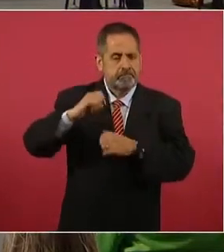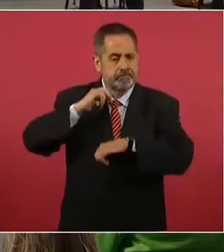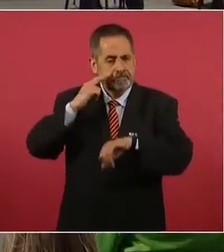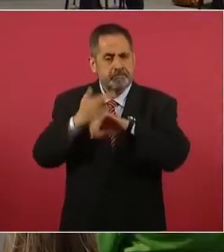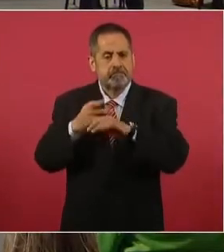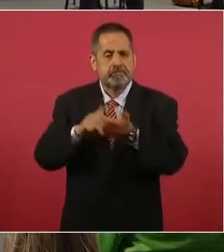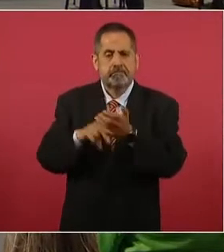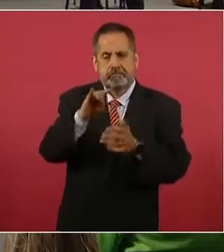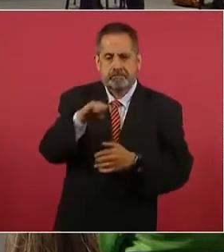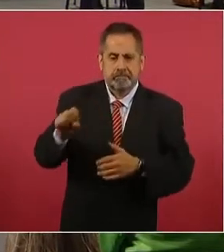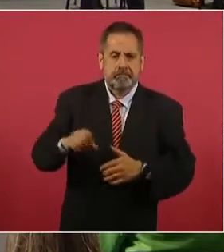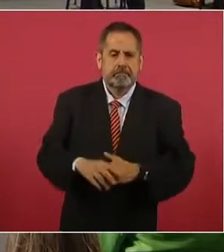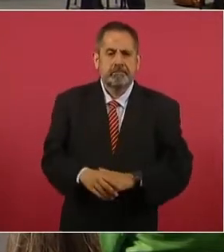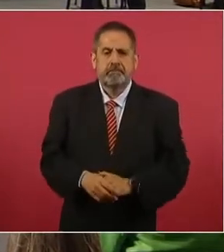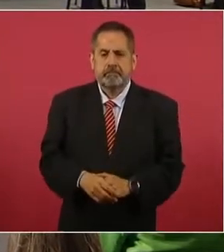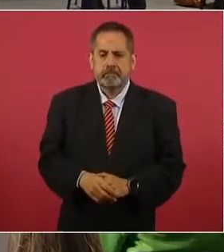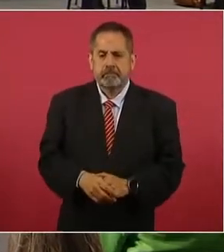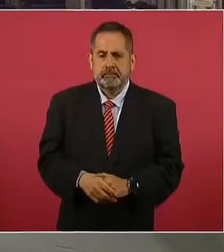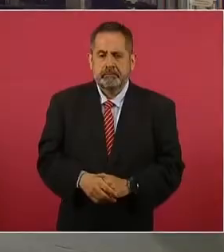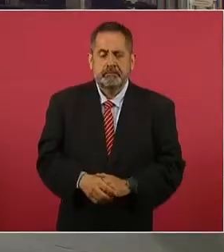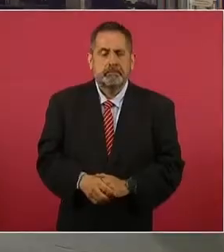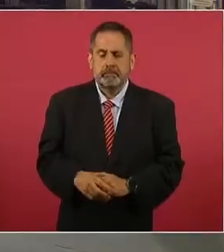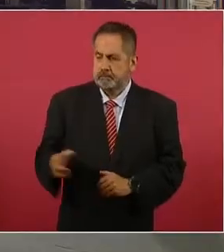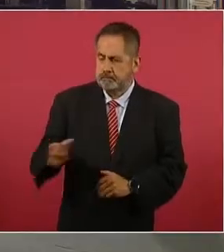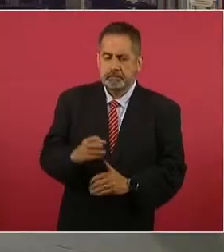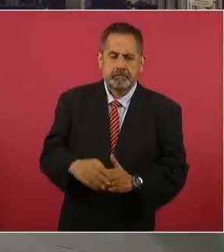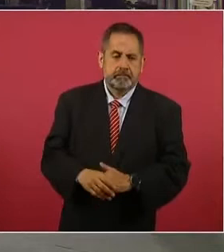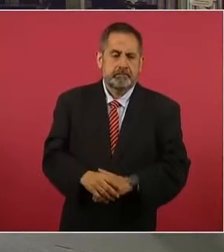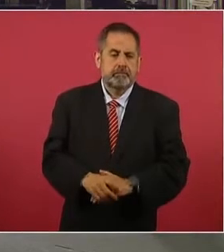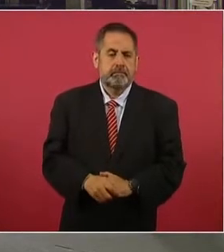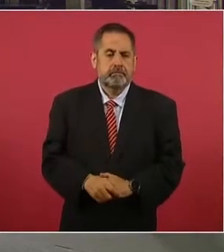al Seguro Social, presidente. Adelante.